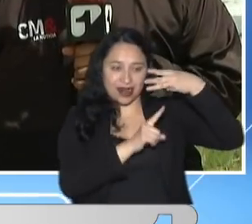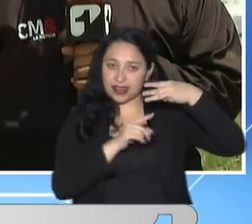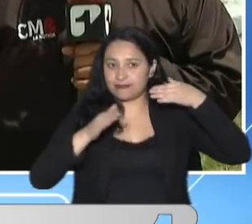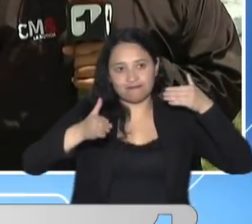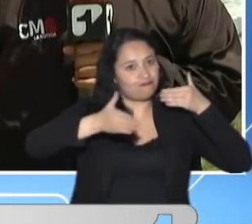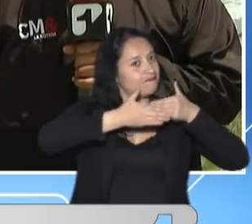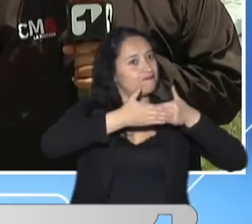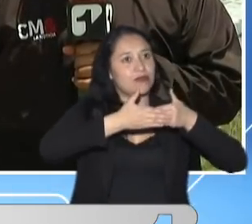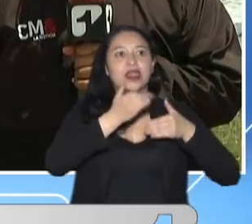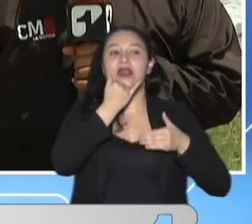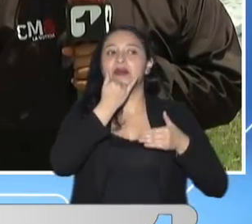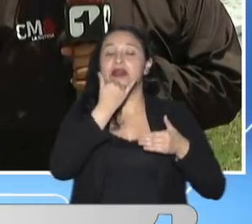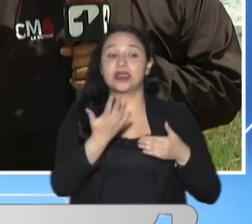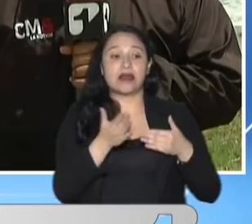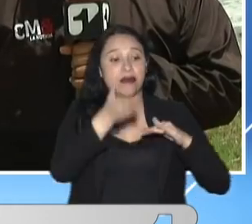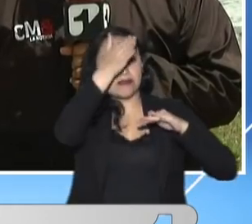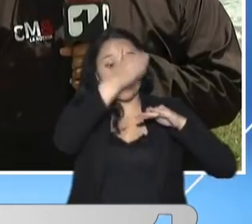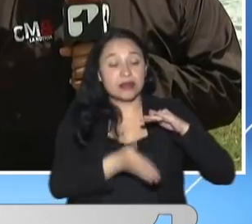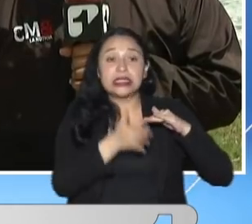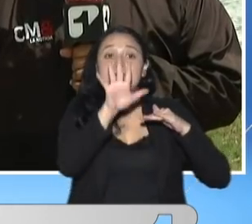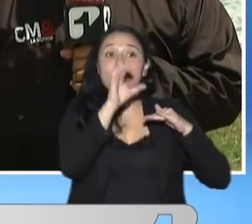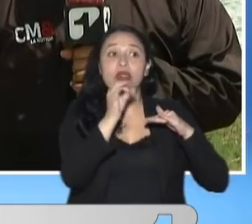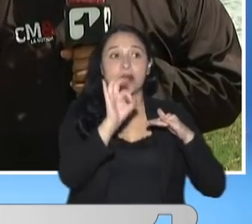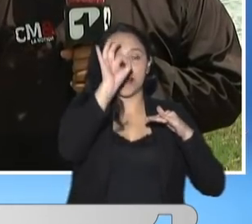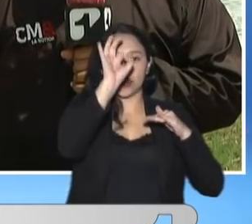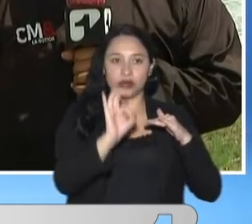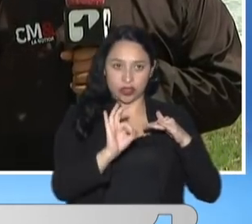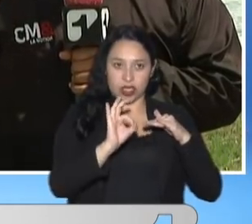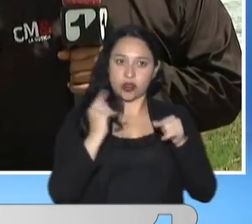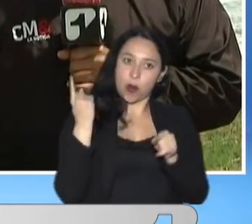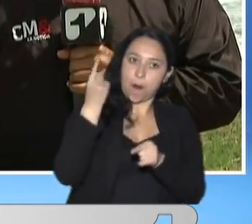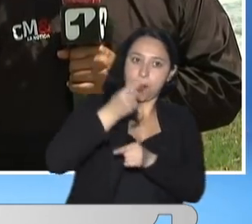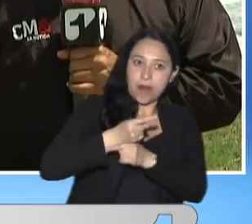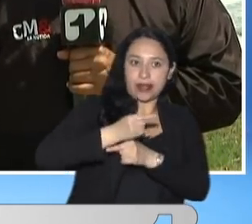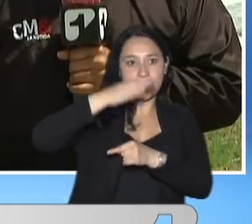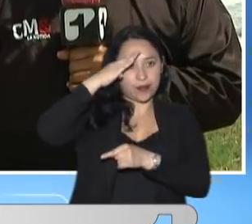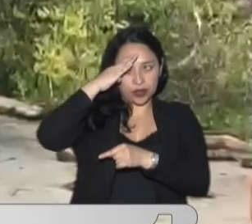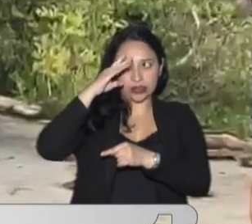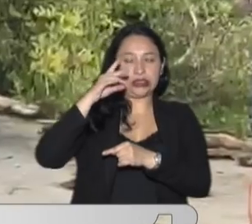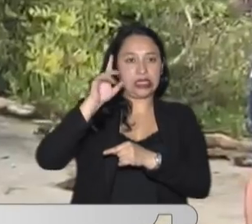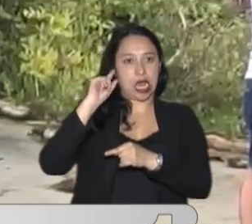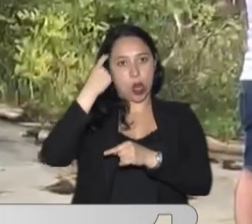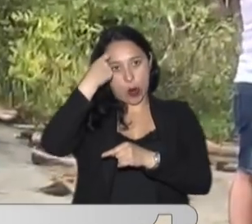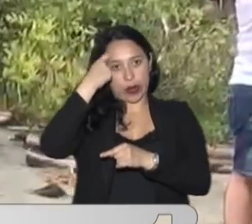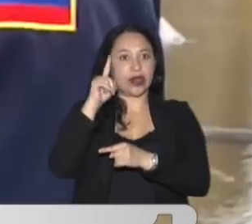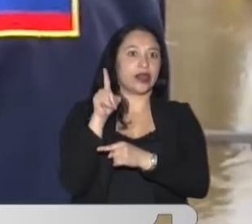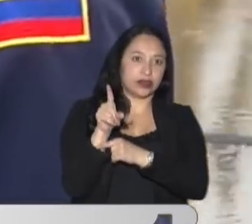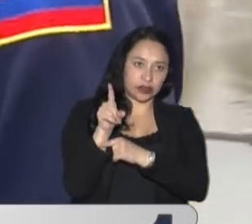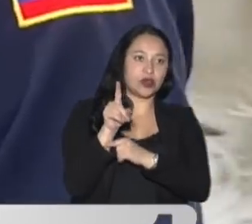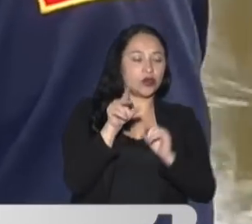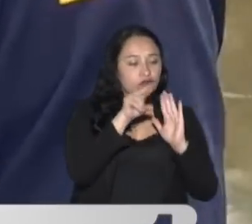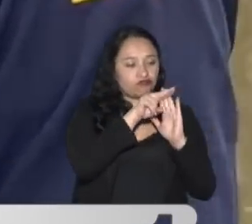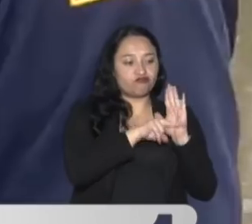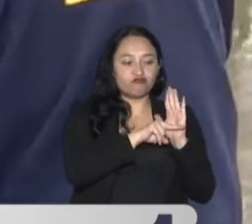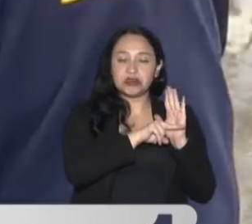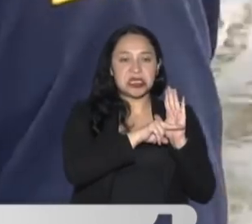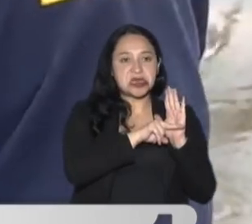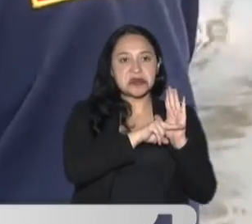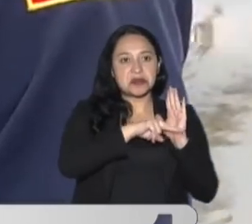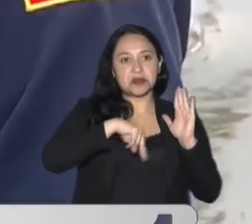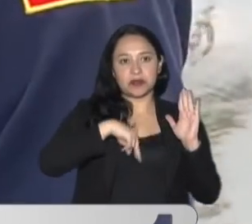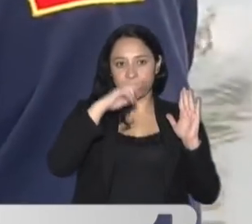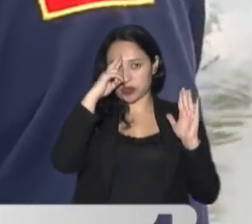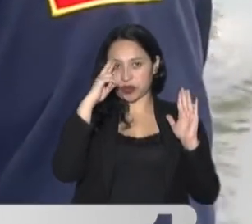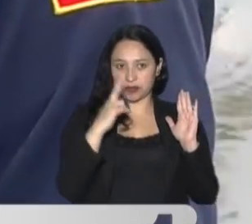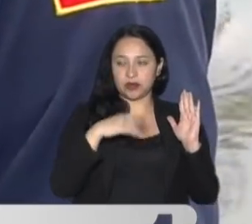el aforo del 50% establecido por parte de las autoridades para la máxima ocupación. Se